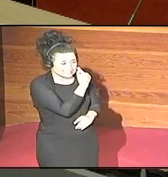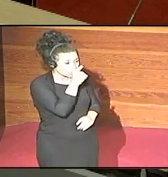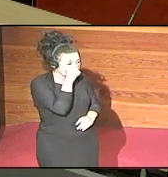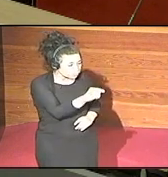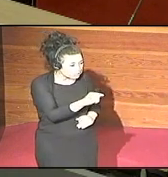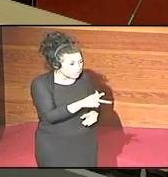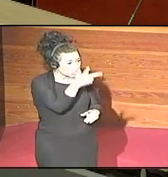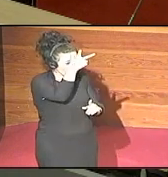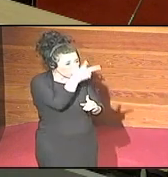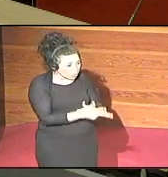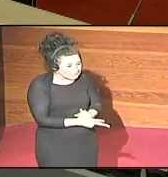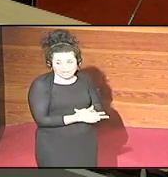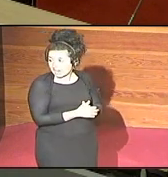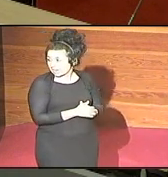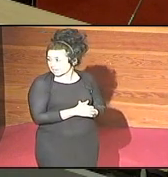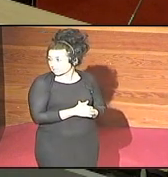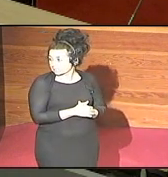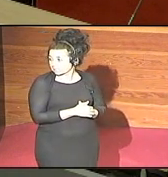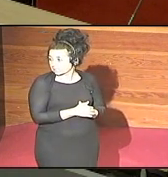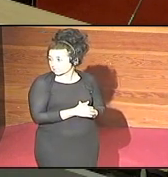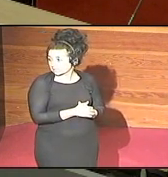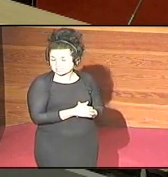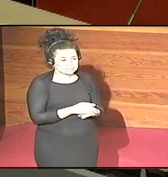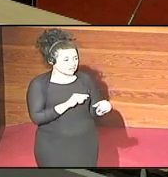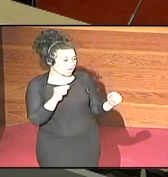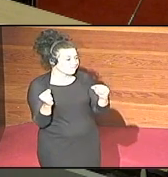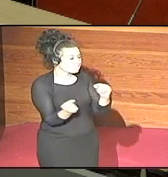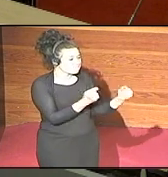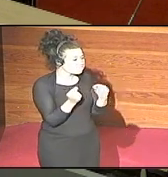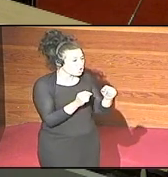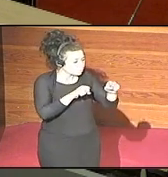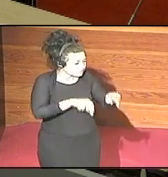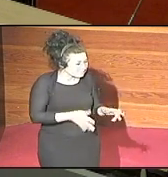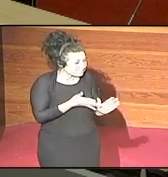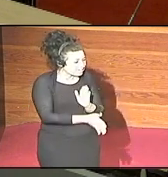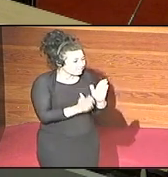baina honakoan forum gabe, beraz etxera lehenago joango gara.